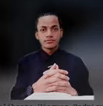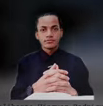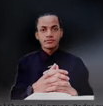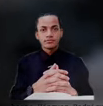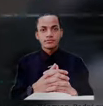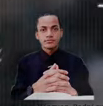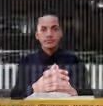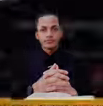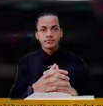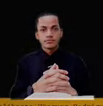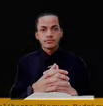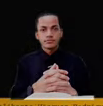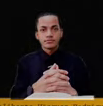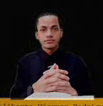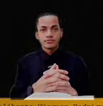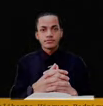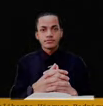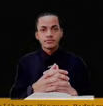ser óptimas.